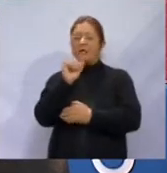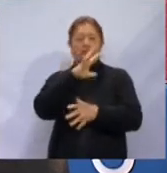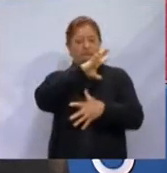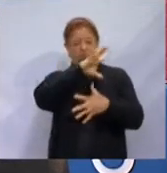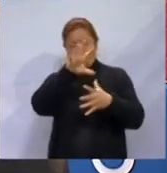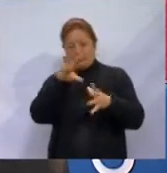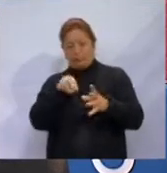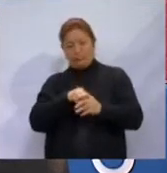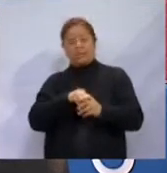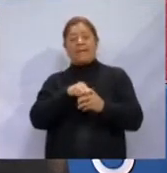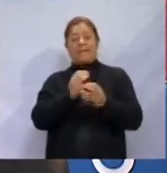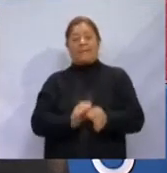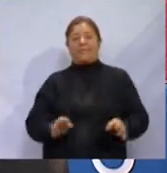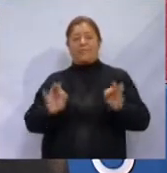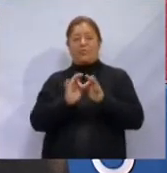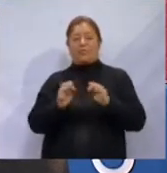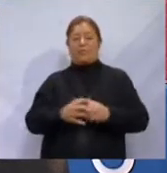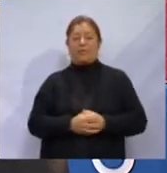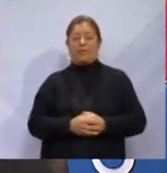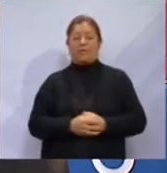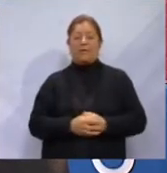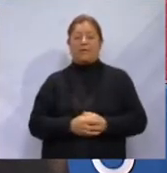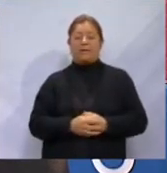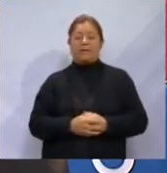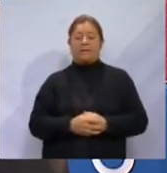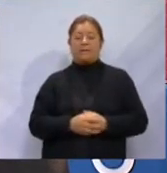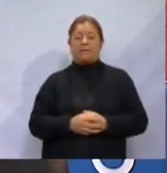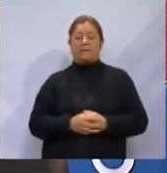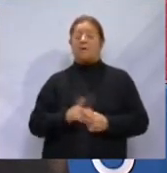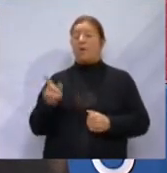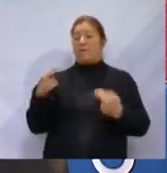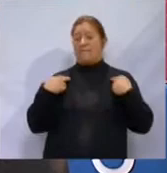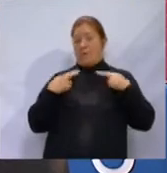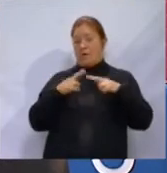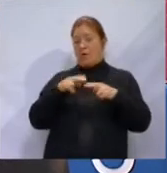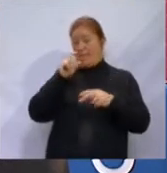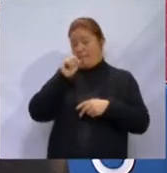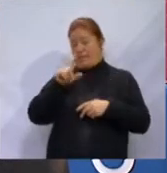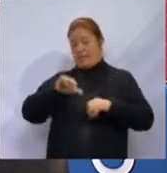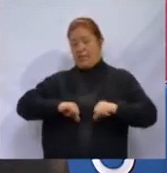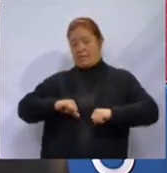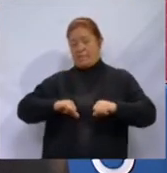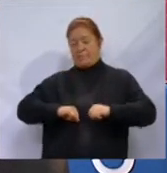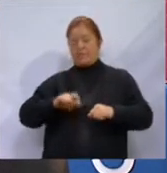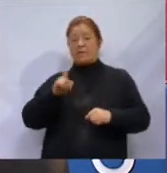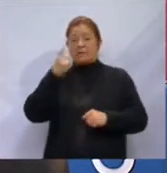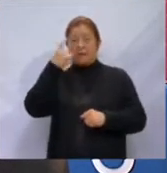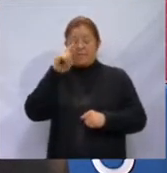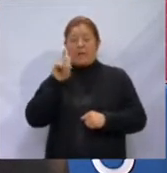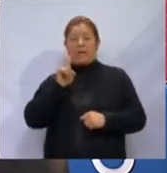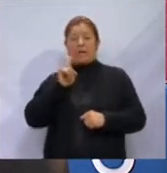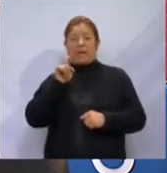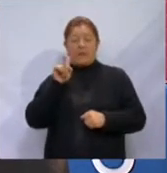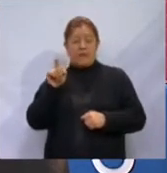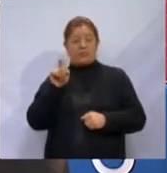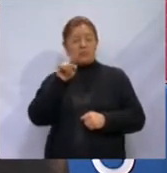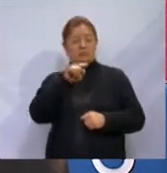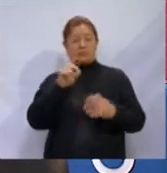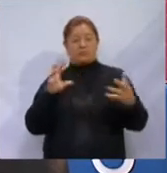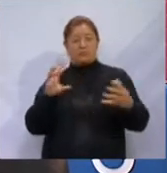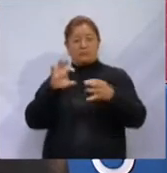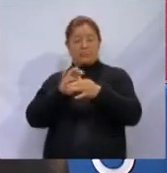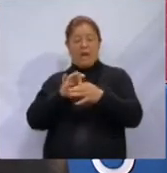es importante. Y también que los maestros tengamos actividades que puedan realizarse con unos